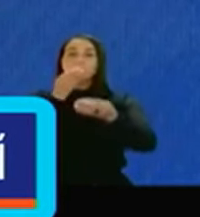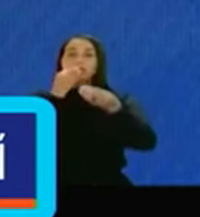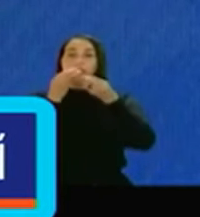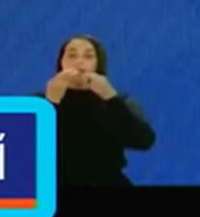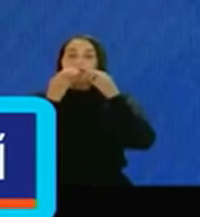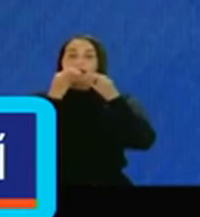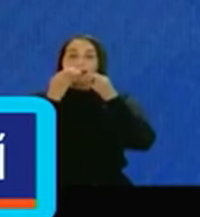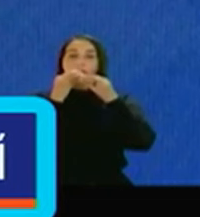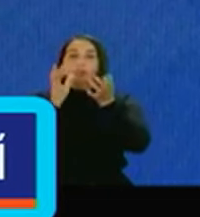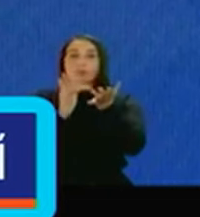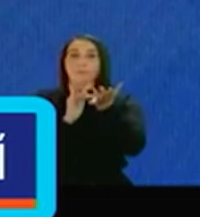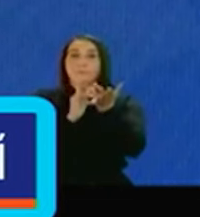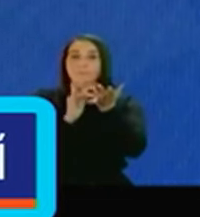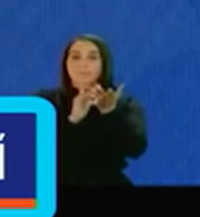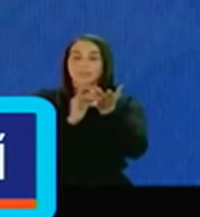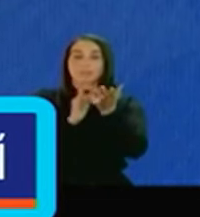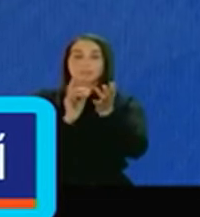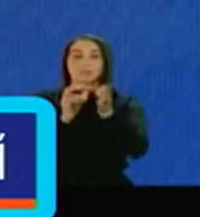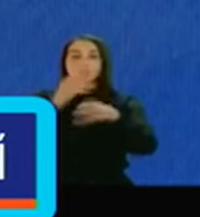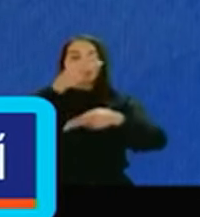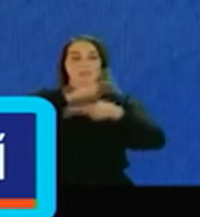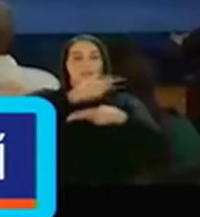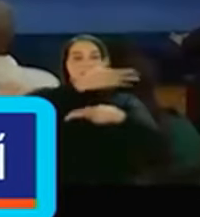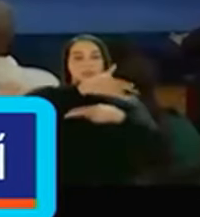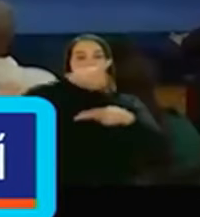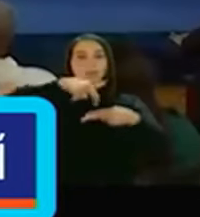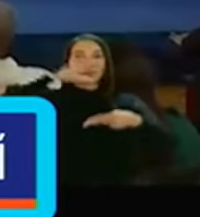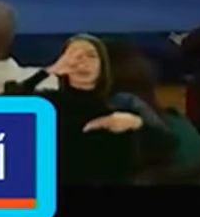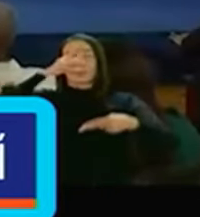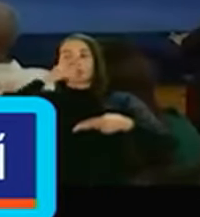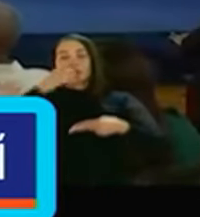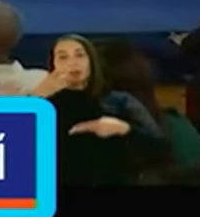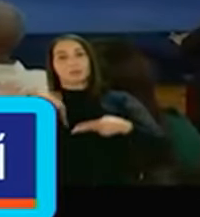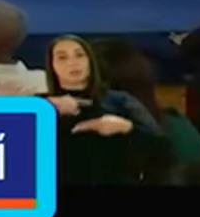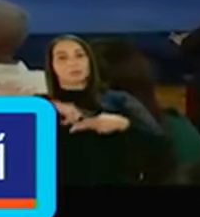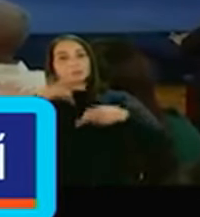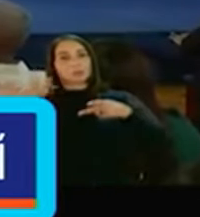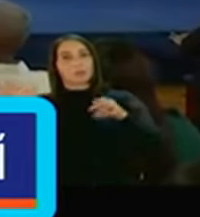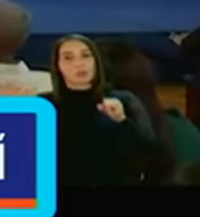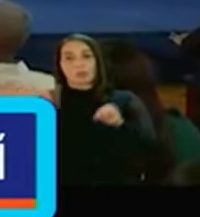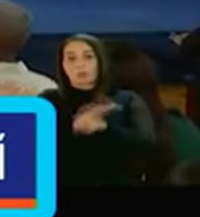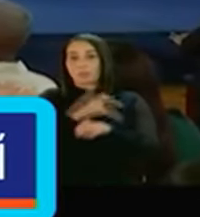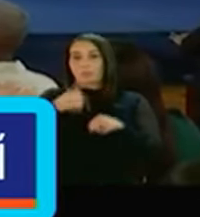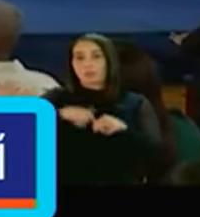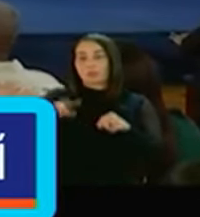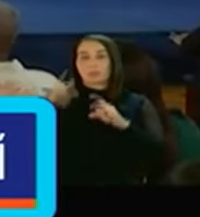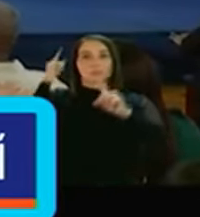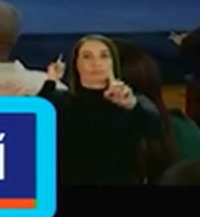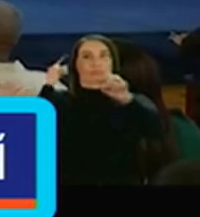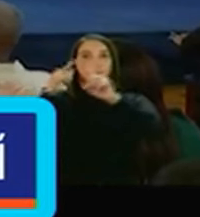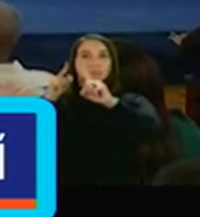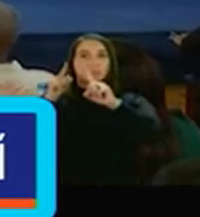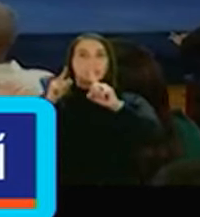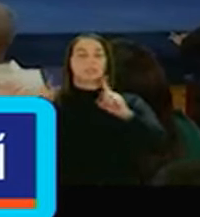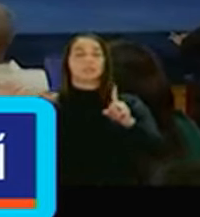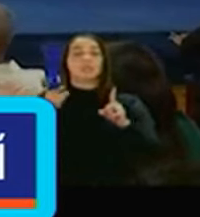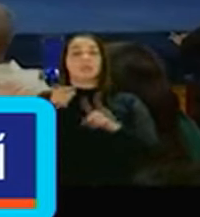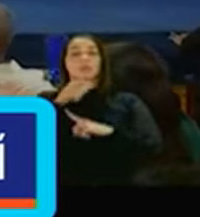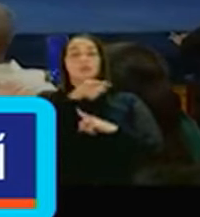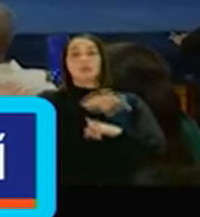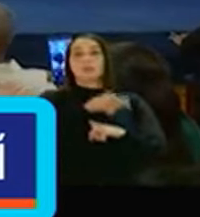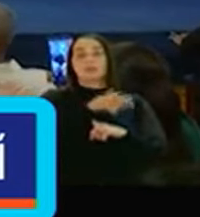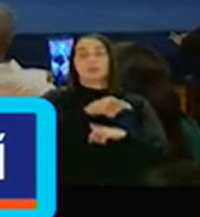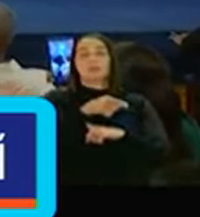en ese mercado. Entonces vamos a ver cómo se da el tema de la mecanización de la de los trabajos en la agricultura,